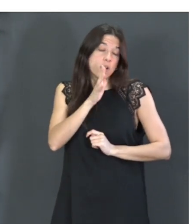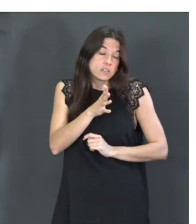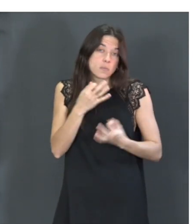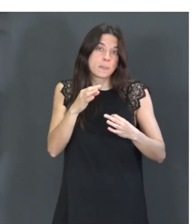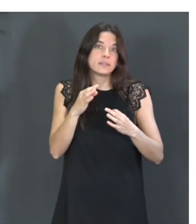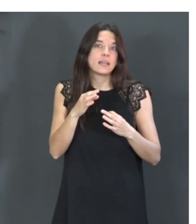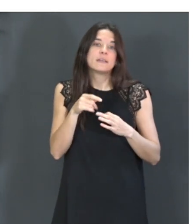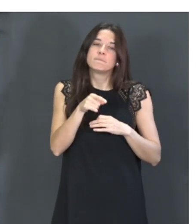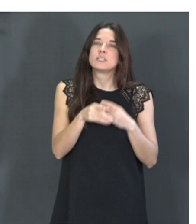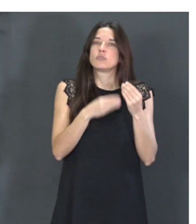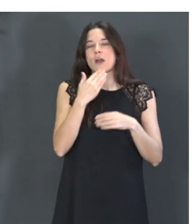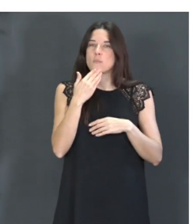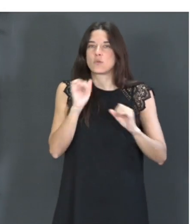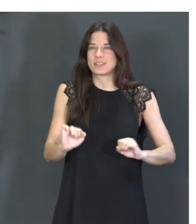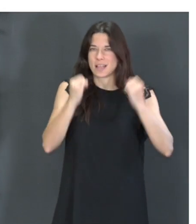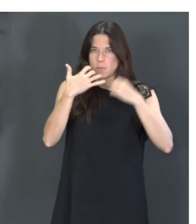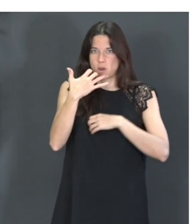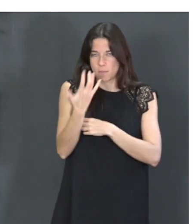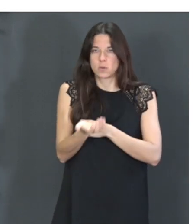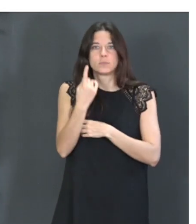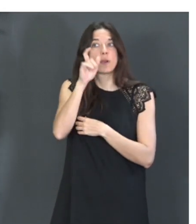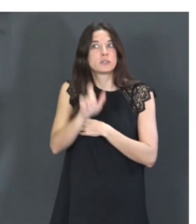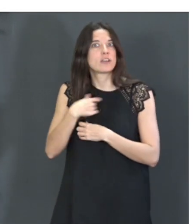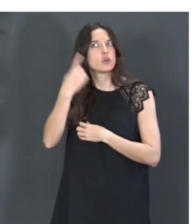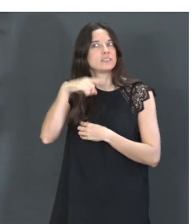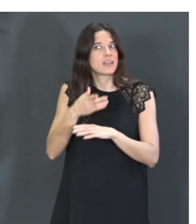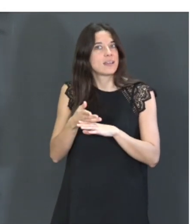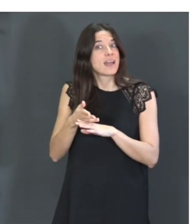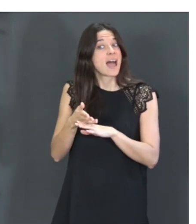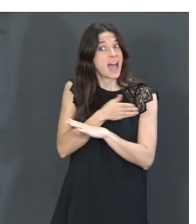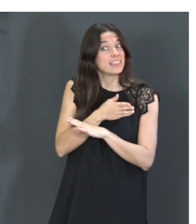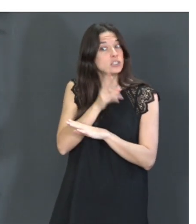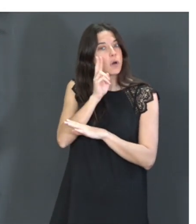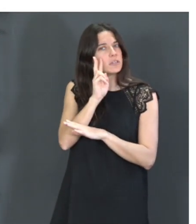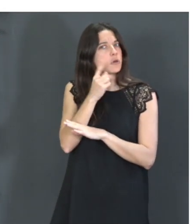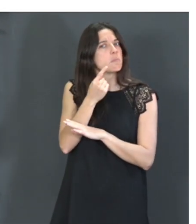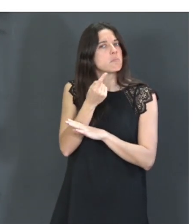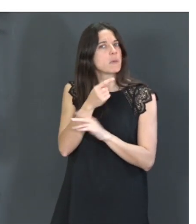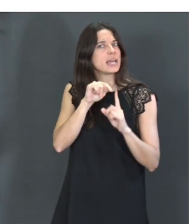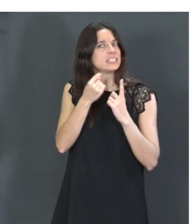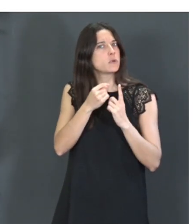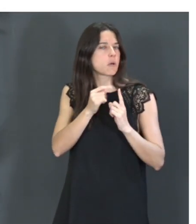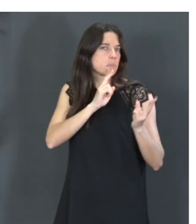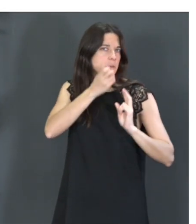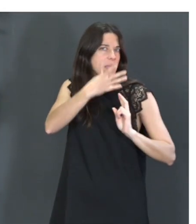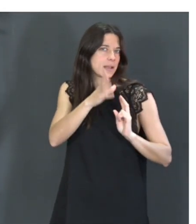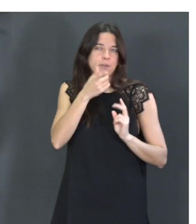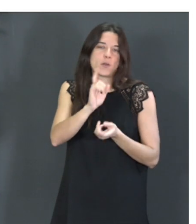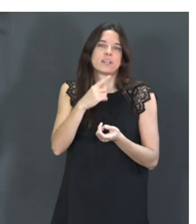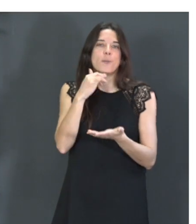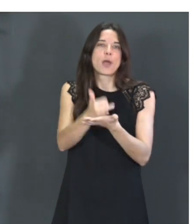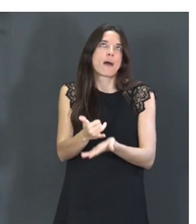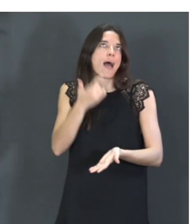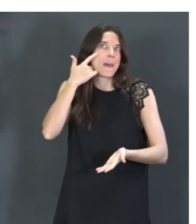de rescate. Cuando una persona que sabemos que previamente ha respondido bien al estímulo, pues no es cuestión de